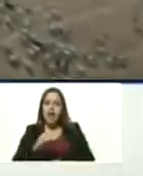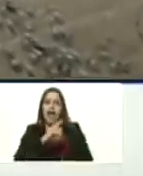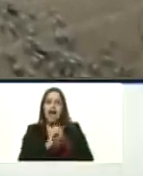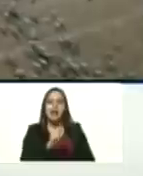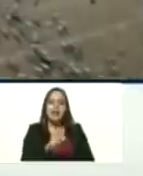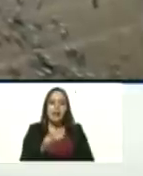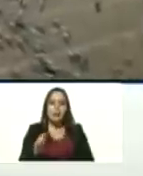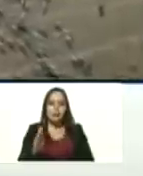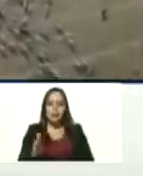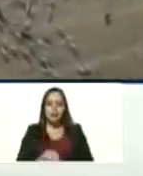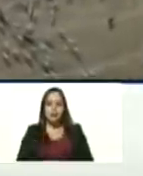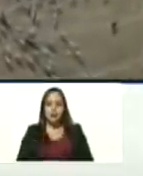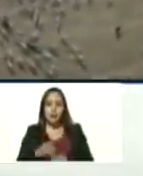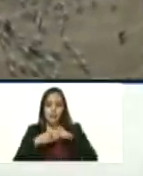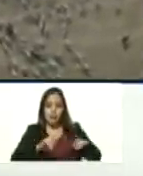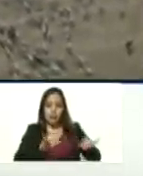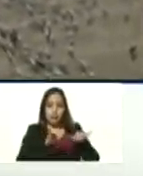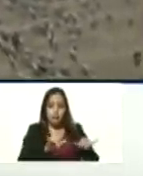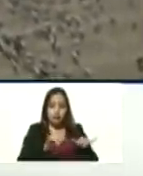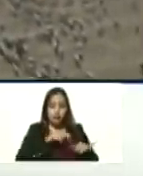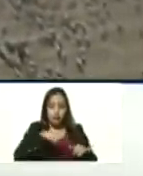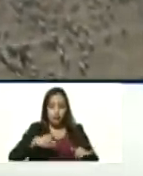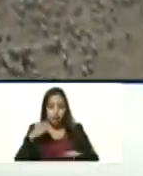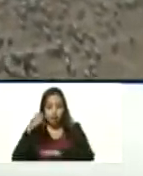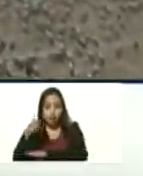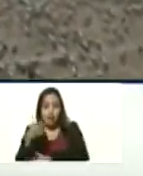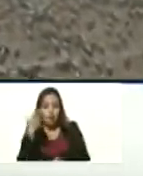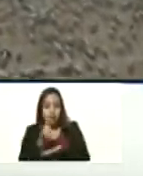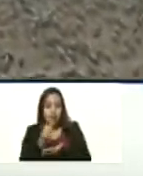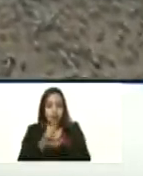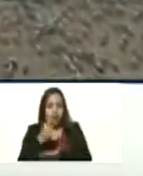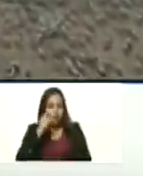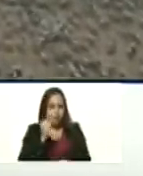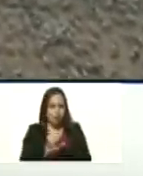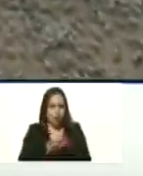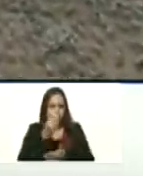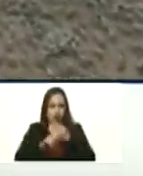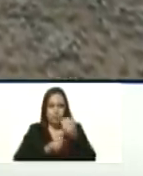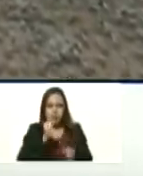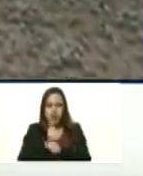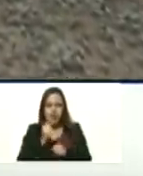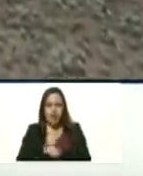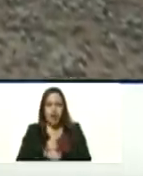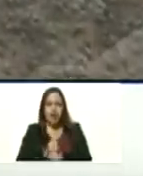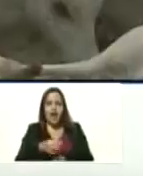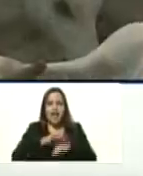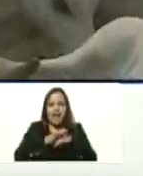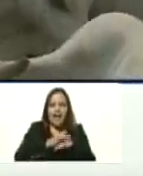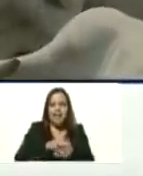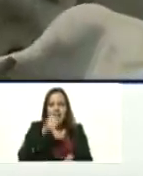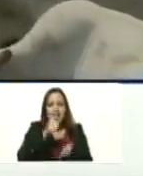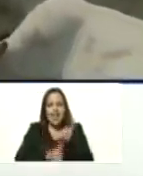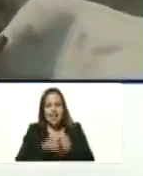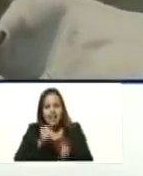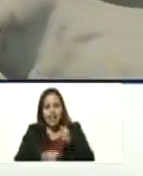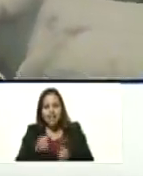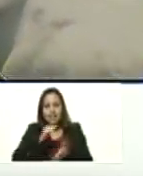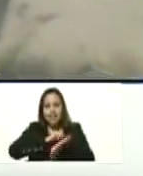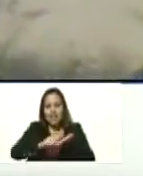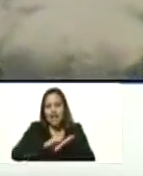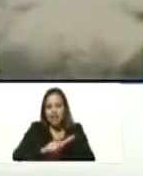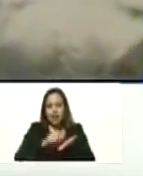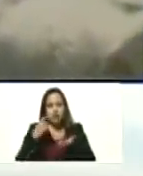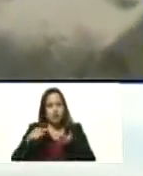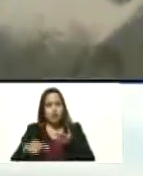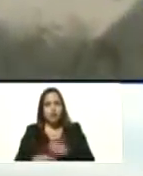por eso fuimos a morada a ver la producción de carne leche queso etcétera y